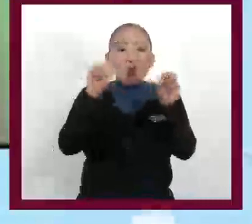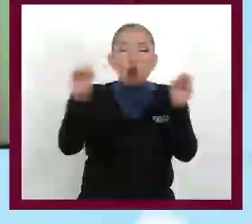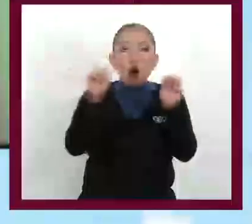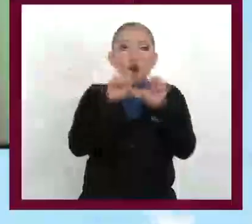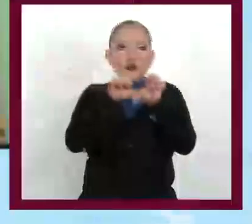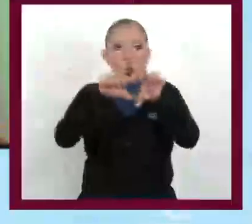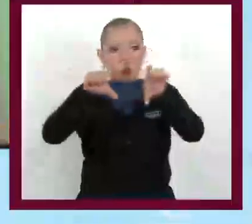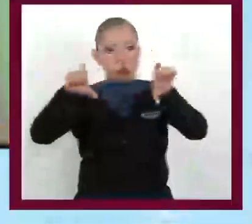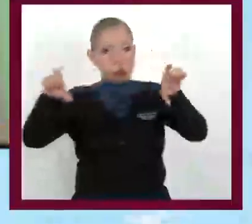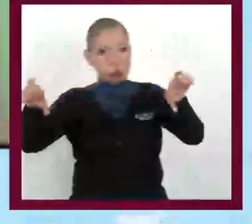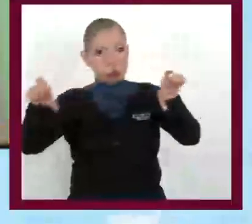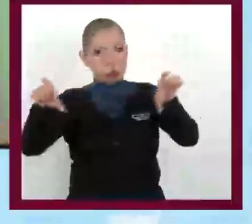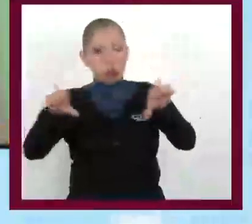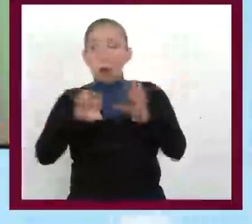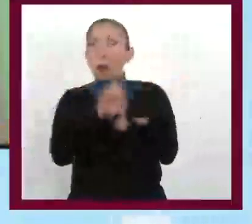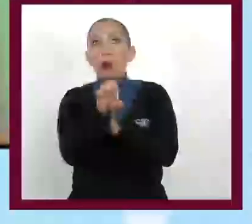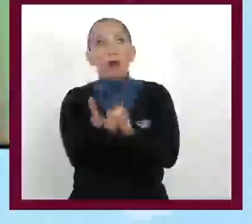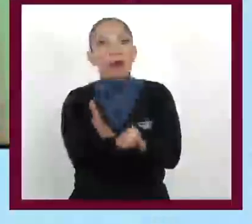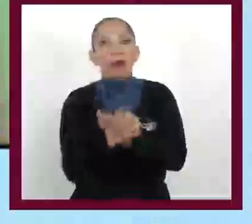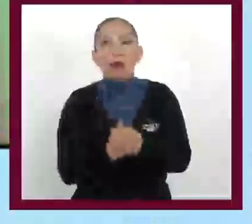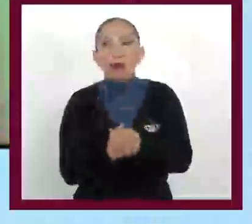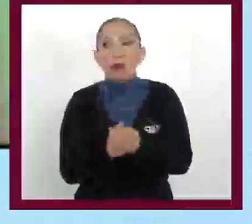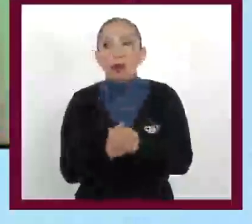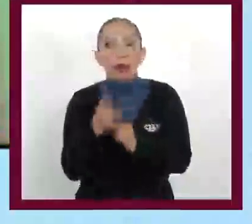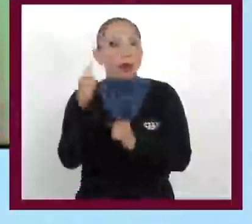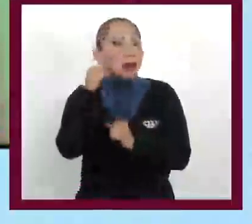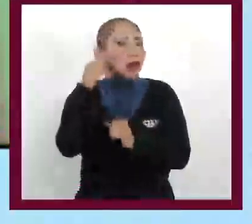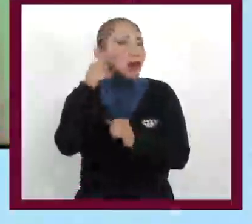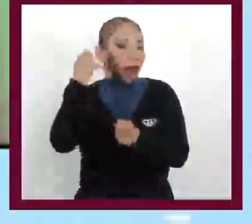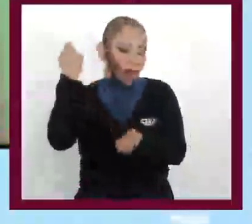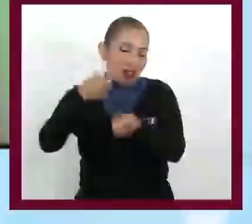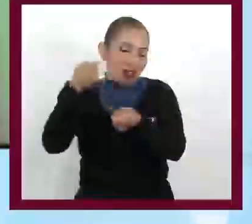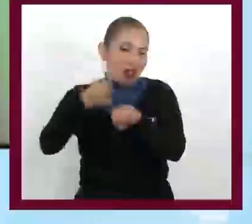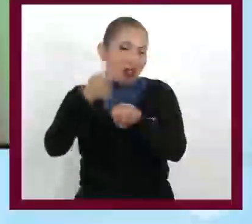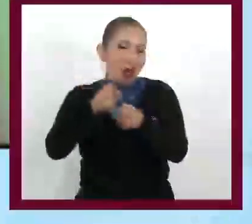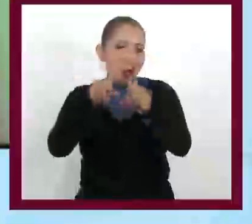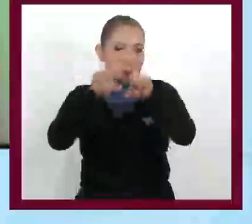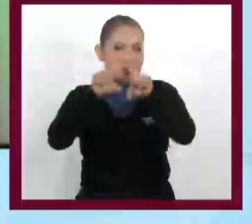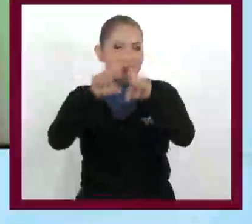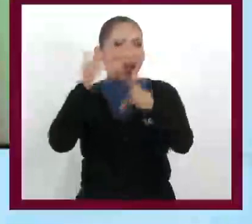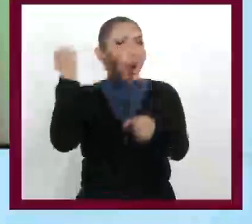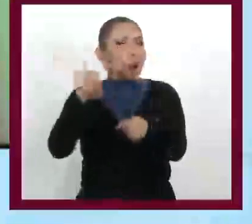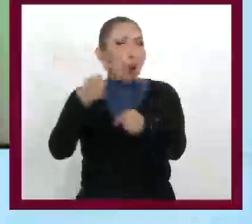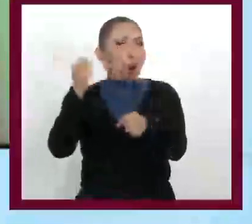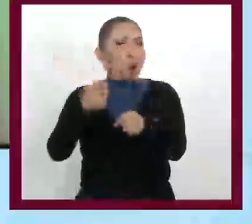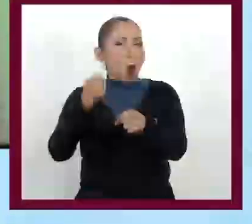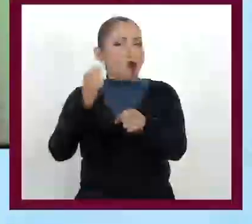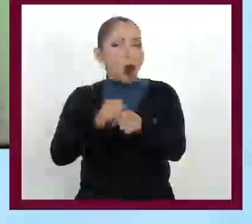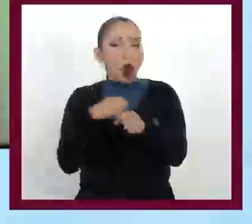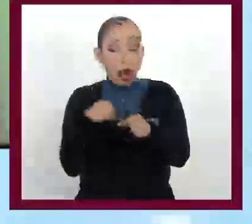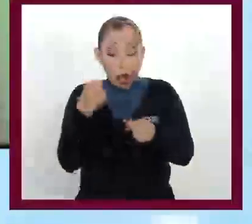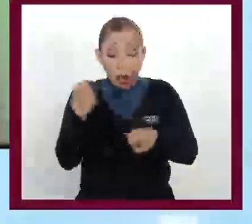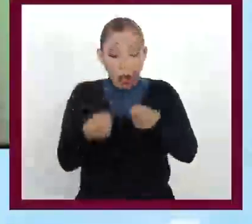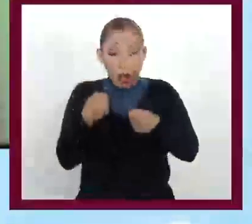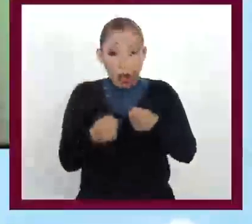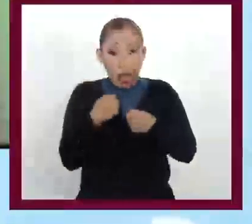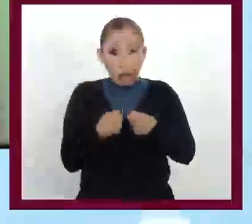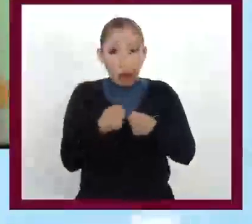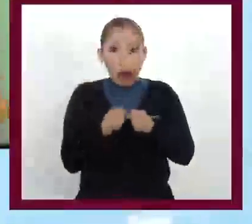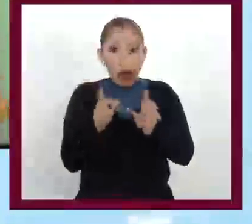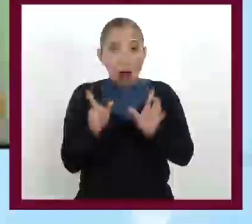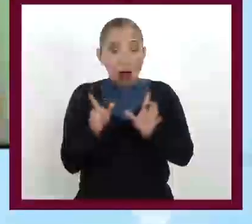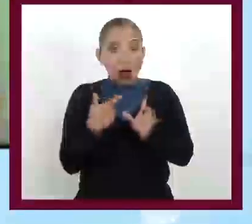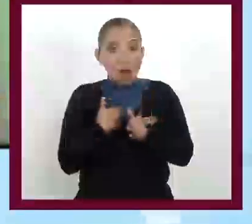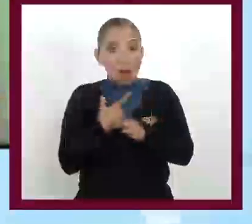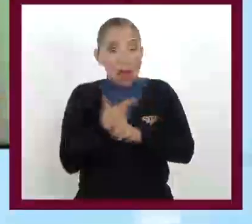con los sonidos agudos, que en este caso, por ejemplo, pues bueno, las cucharas suenan más agudo y la cubeta suena más